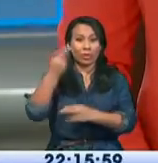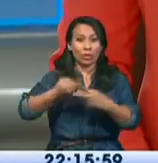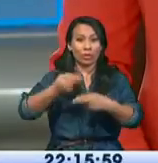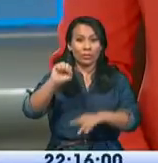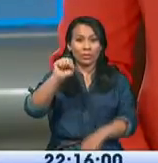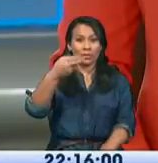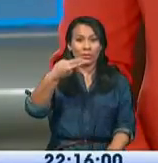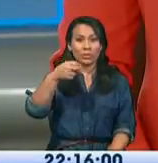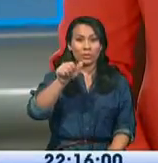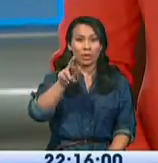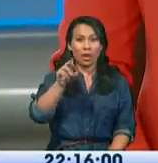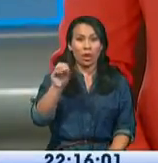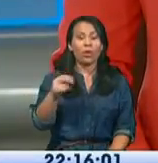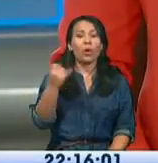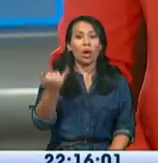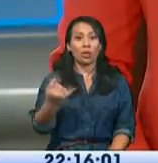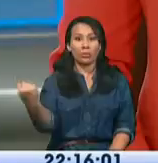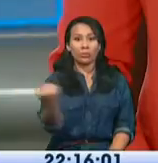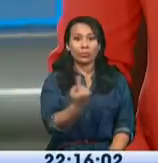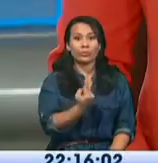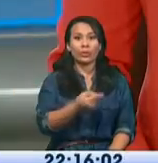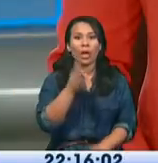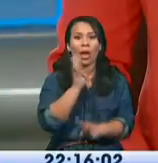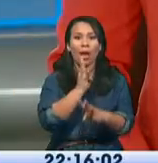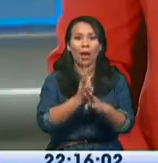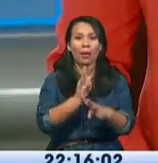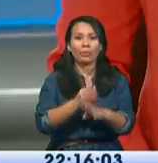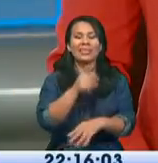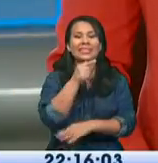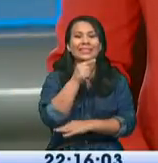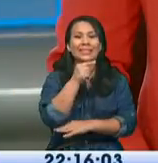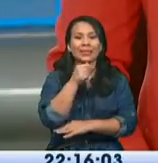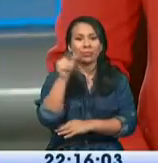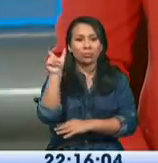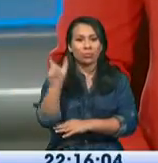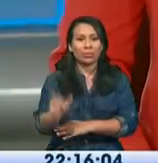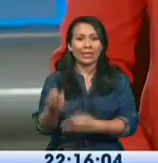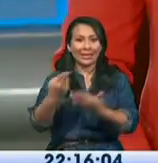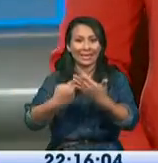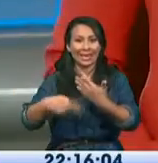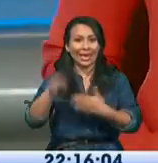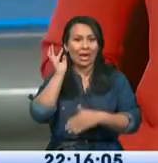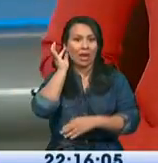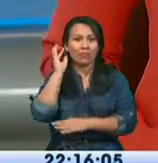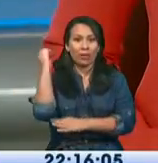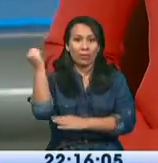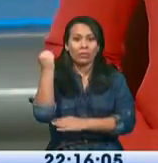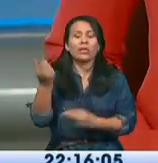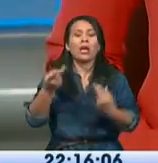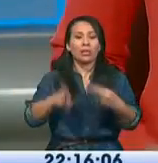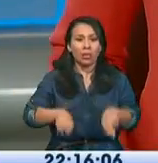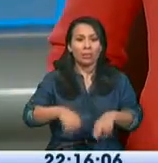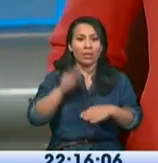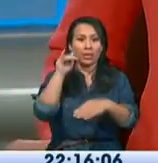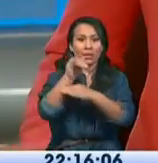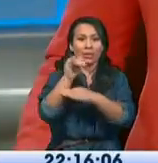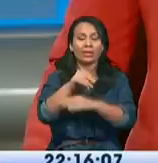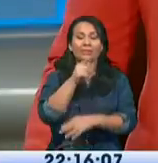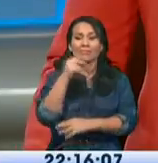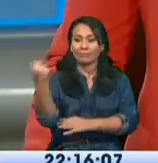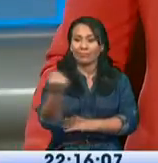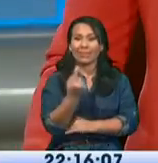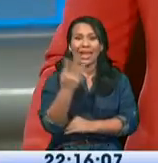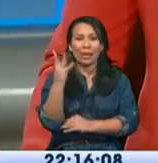su declaración Samantha Gray y en la tarde era el turno para Giovanni L. Se espera que para este miércoles concluya la recepción de todos